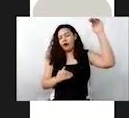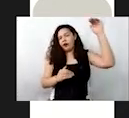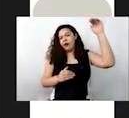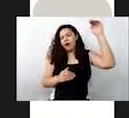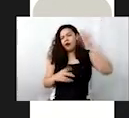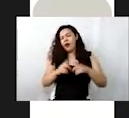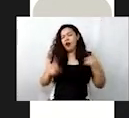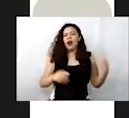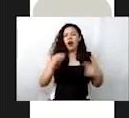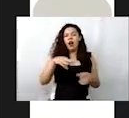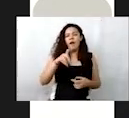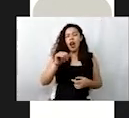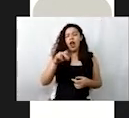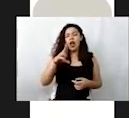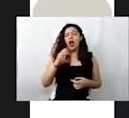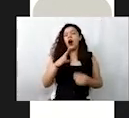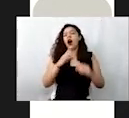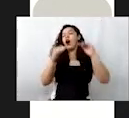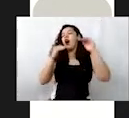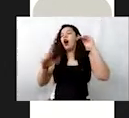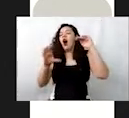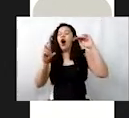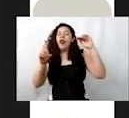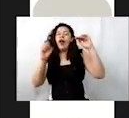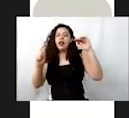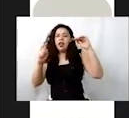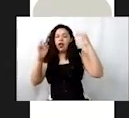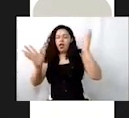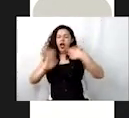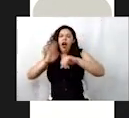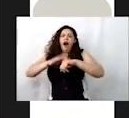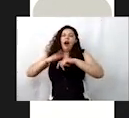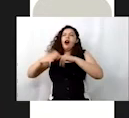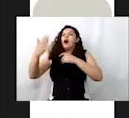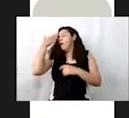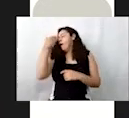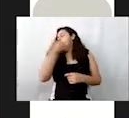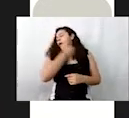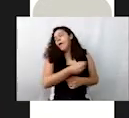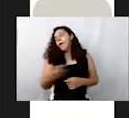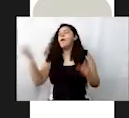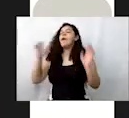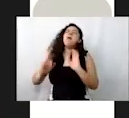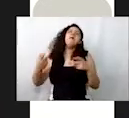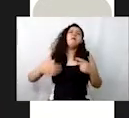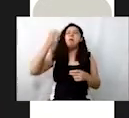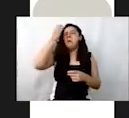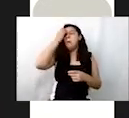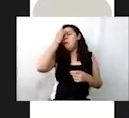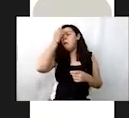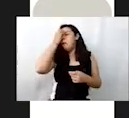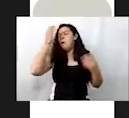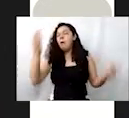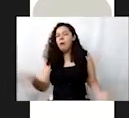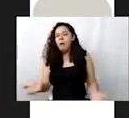del Milenio, los ODS son ya más populares, más ampliamente conocidos. La juventud